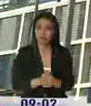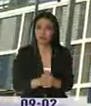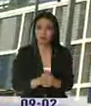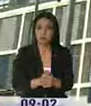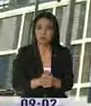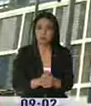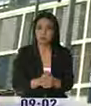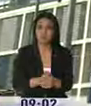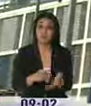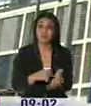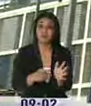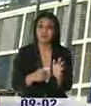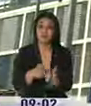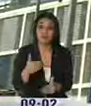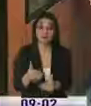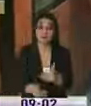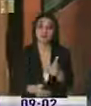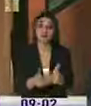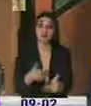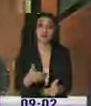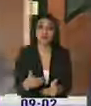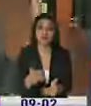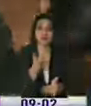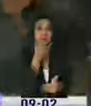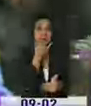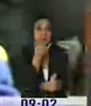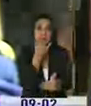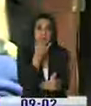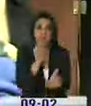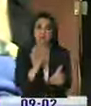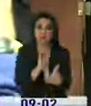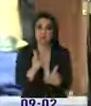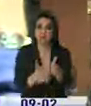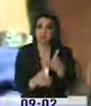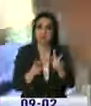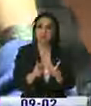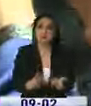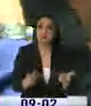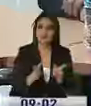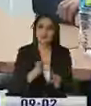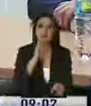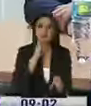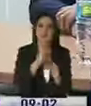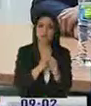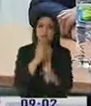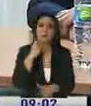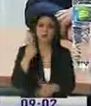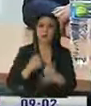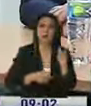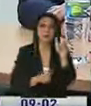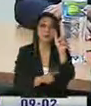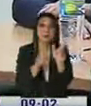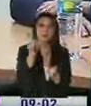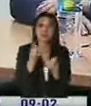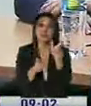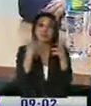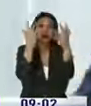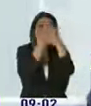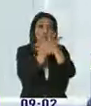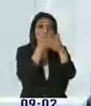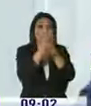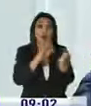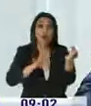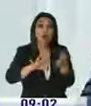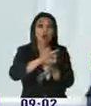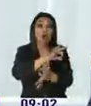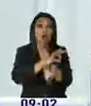pretende entorpecer el debido proceso de la investigación que se lleva adelante con el único objetivo de desinformar y confundir a la